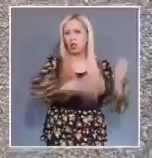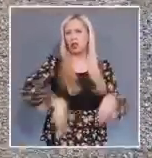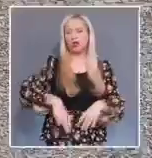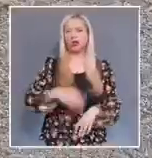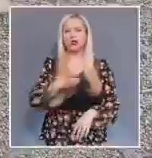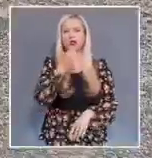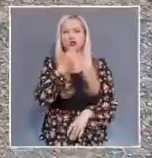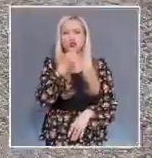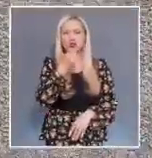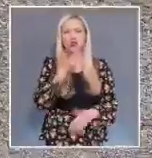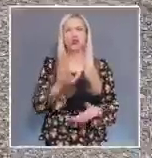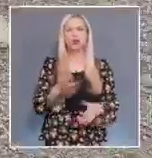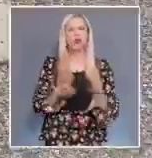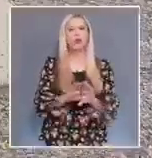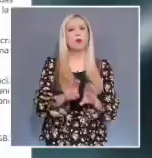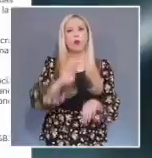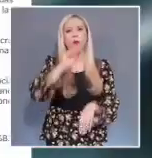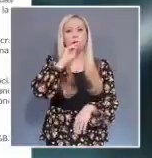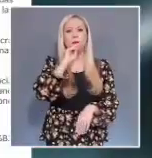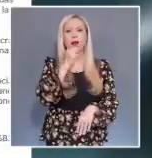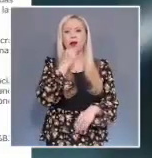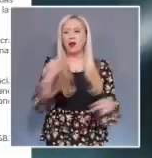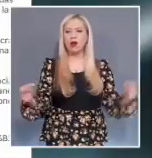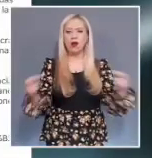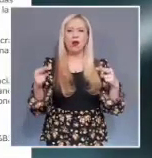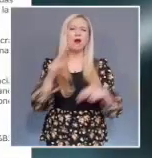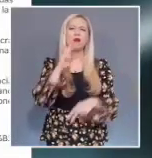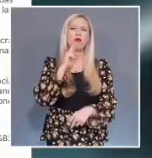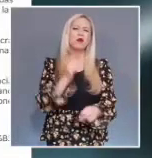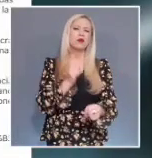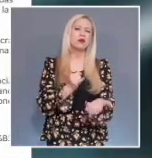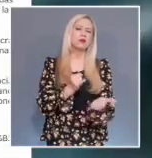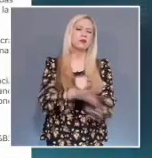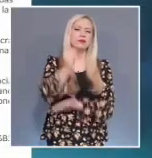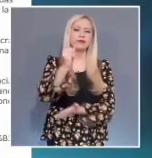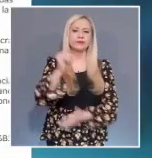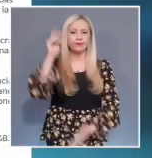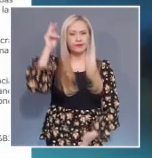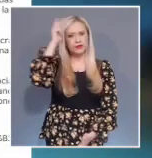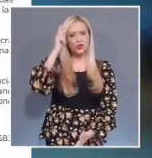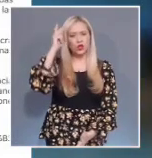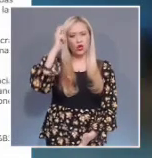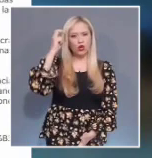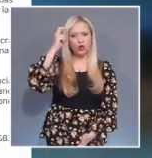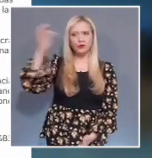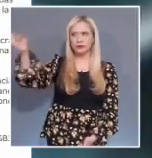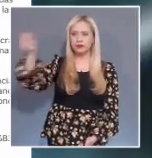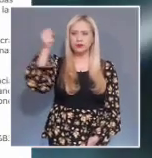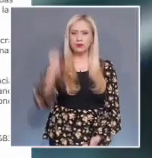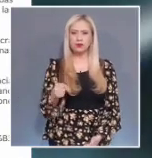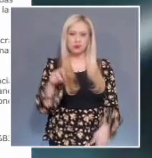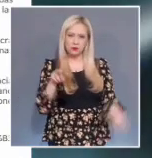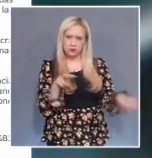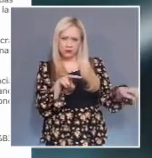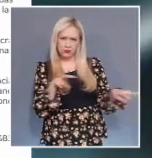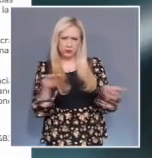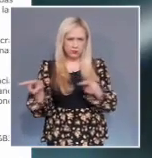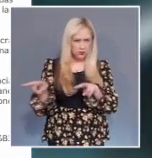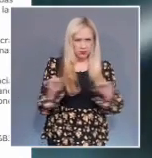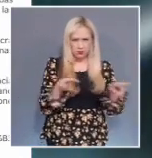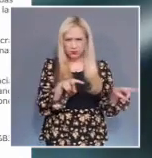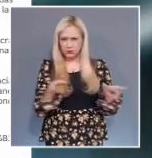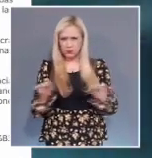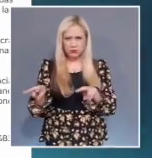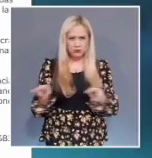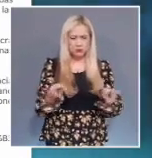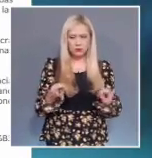sea supervisada por personal capacitado para verificar que las respuestas de los infantes estén libres de